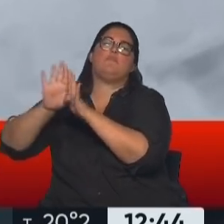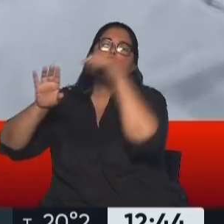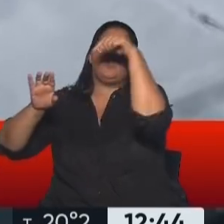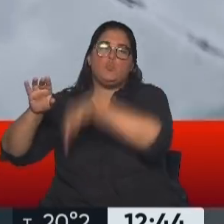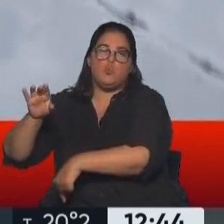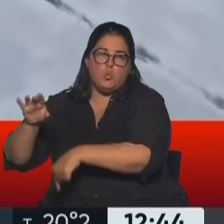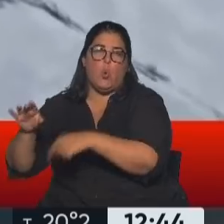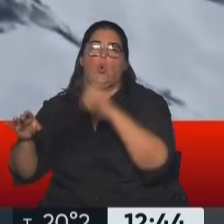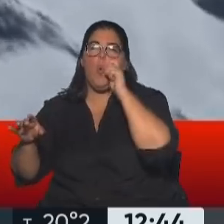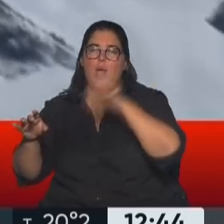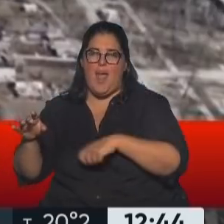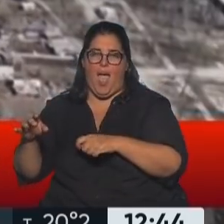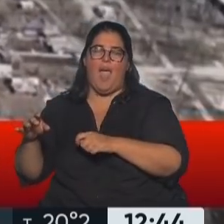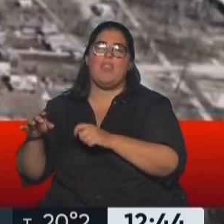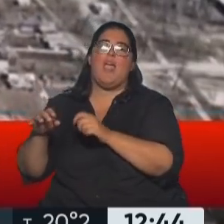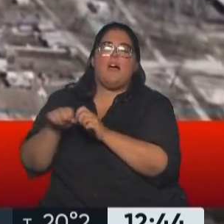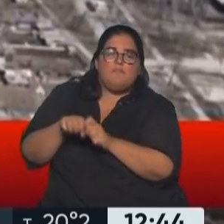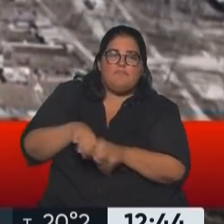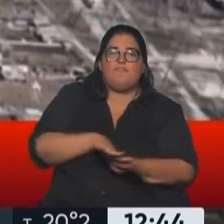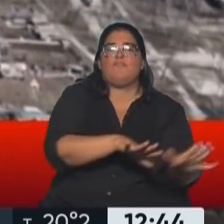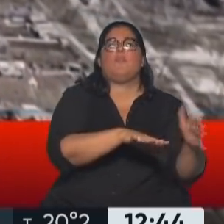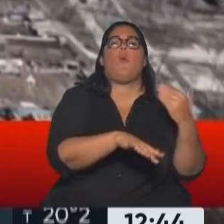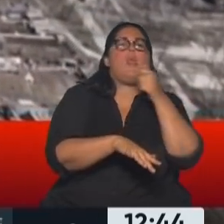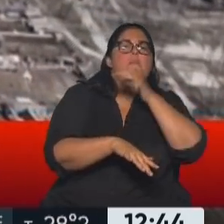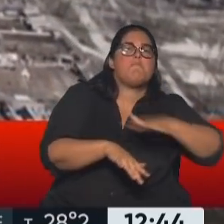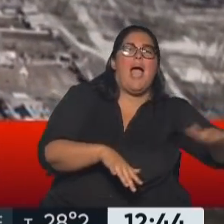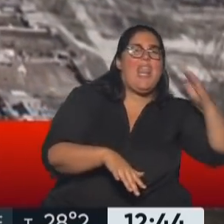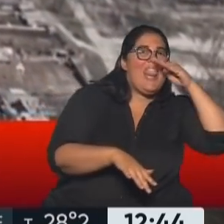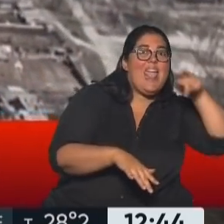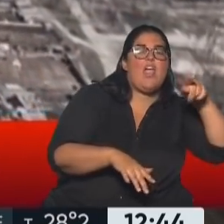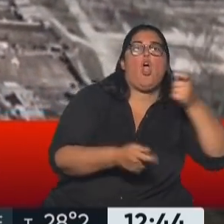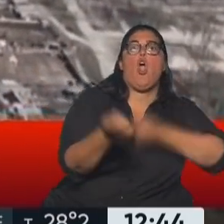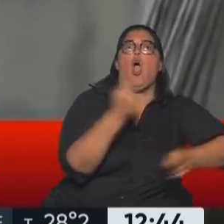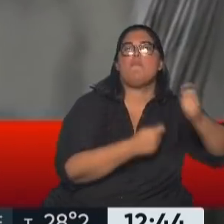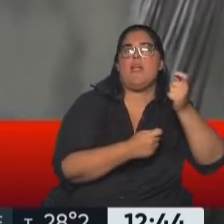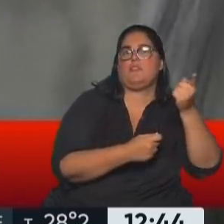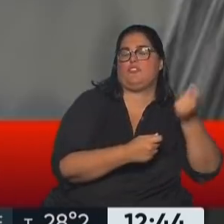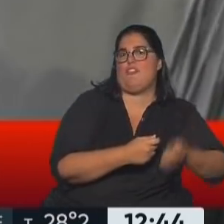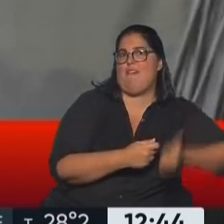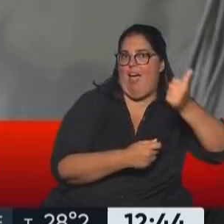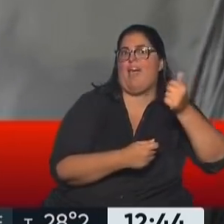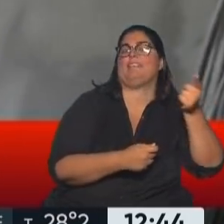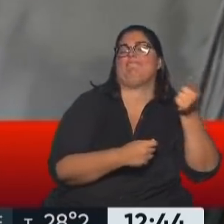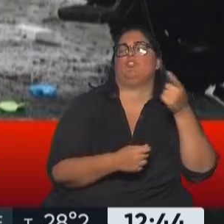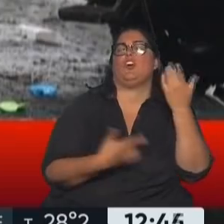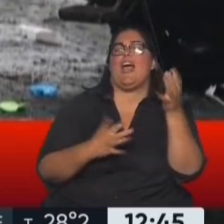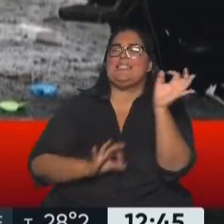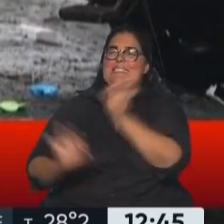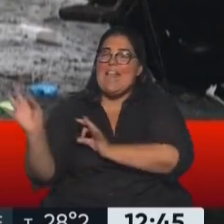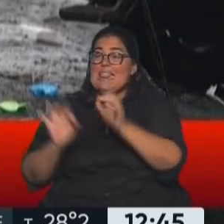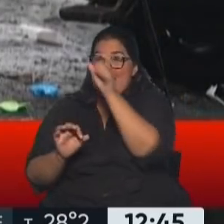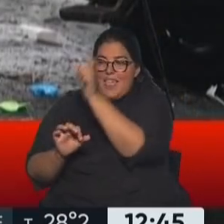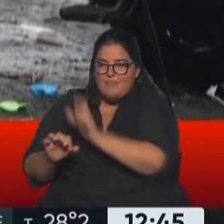sur ucraniano, la salida al Mar Negro, clave en lo comercial. Justamente por eso es que es tan estratégica toda esta